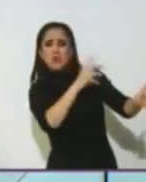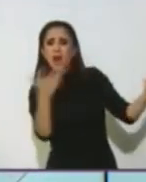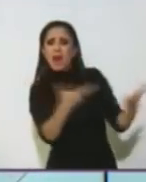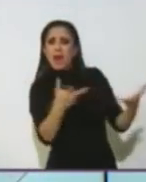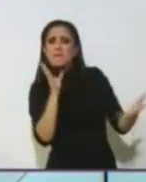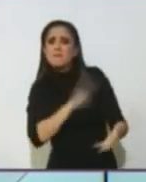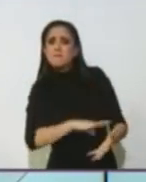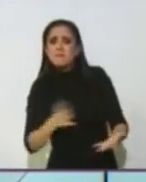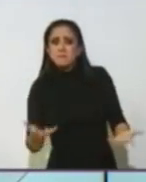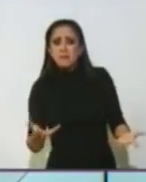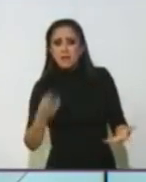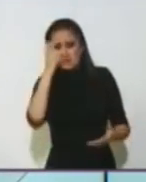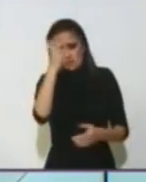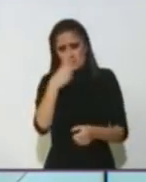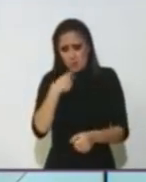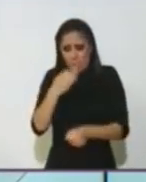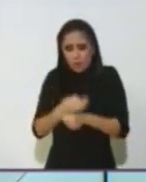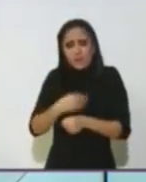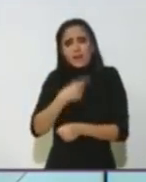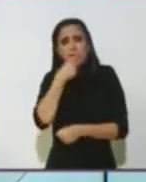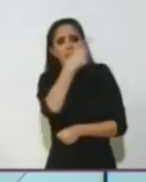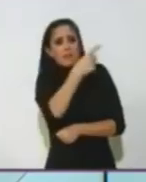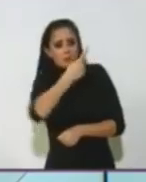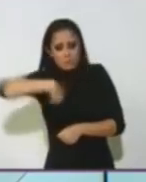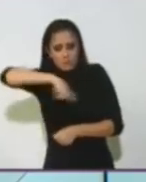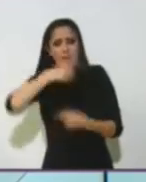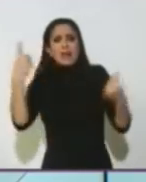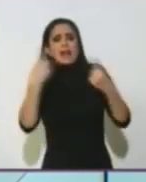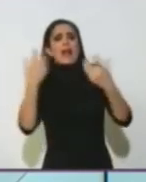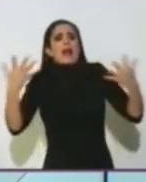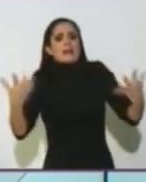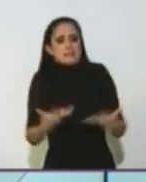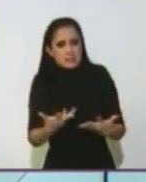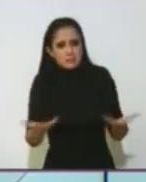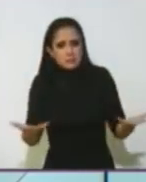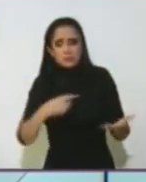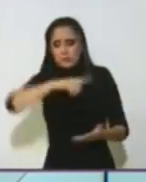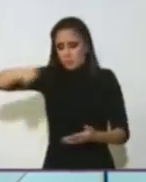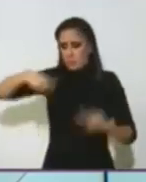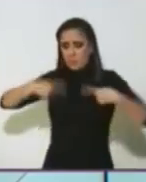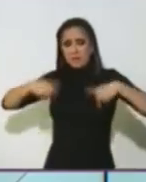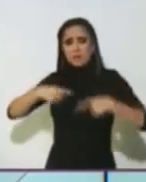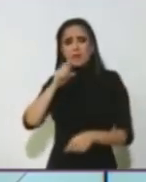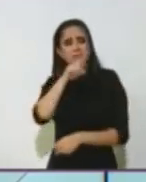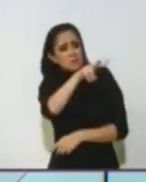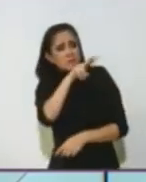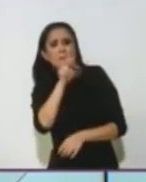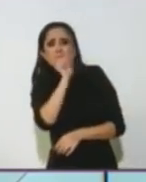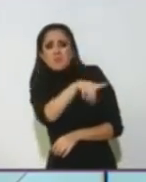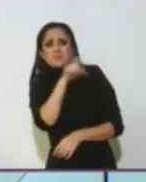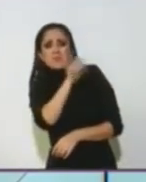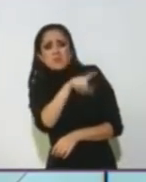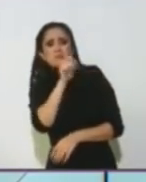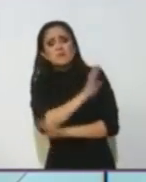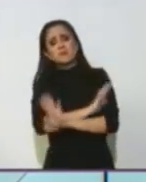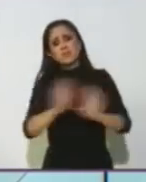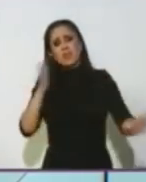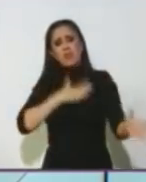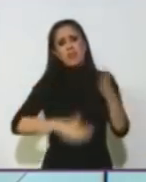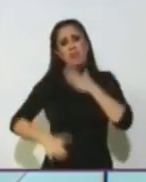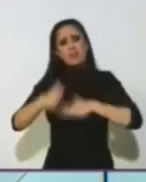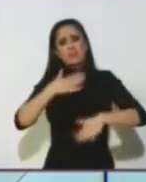a decir qué es lo que vamos a hacer los todos los ciudadanos estamos cansados de lo mismo de que estamos oyendo